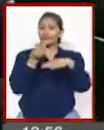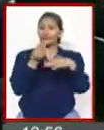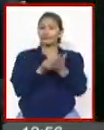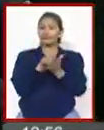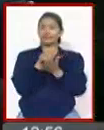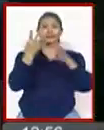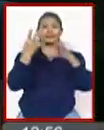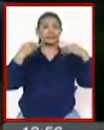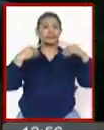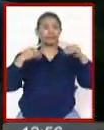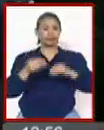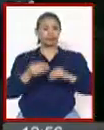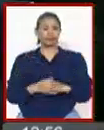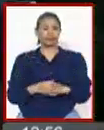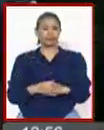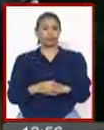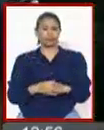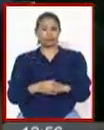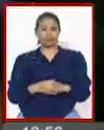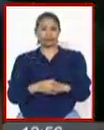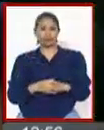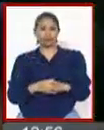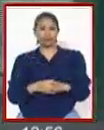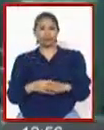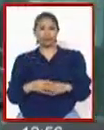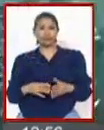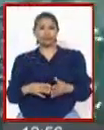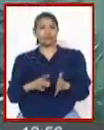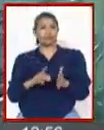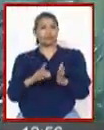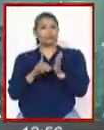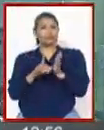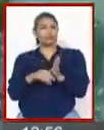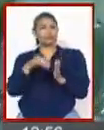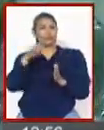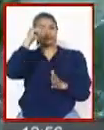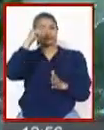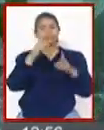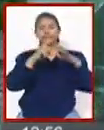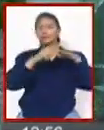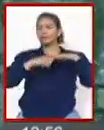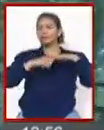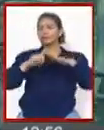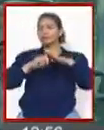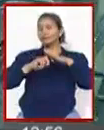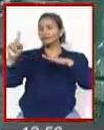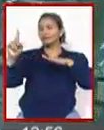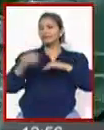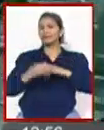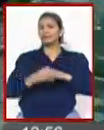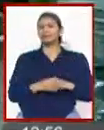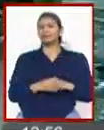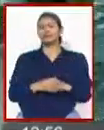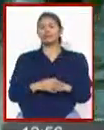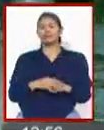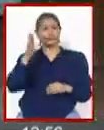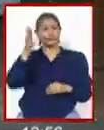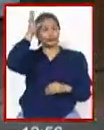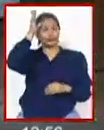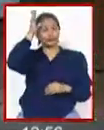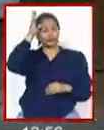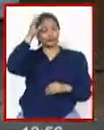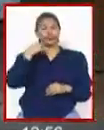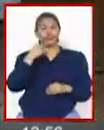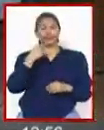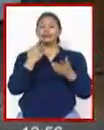mercado, ha mandado a comprar a su hijo y de ahí el chango cogió los maleantes, me han robado y su padre, como es su padre,